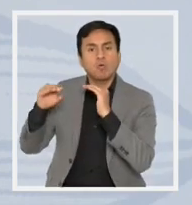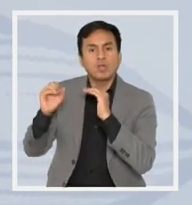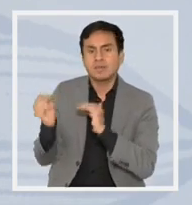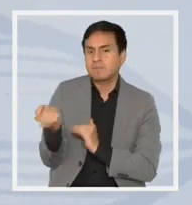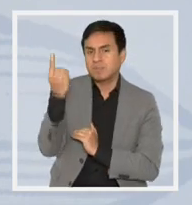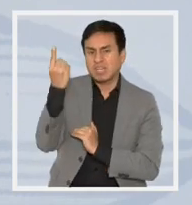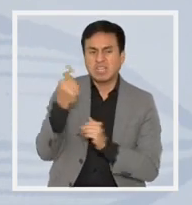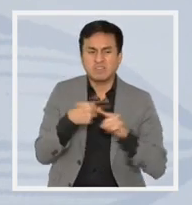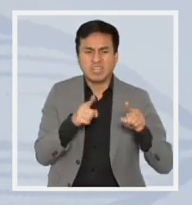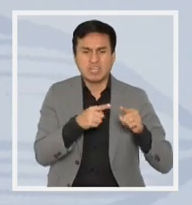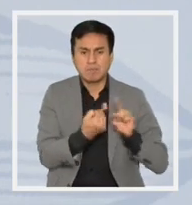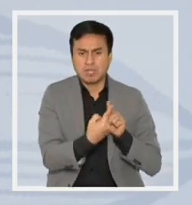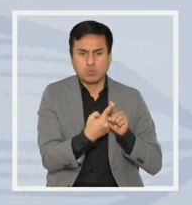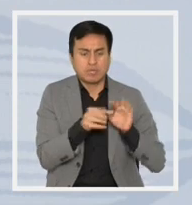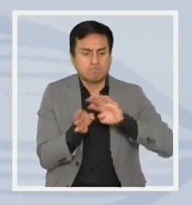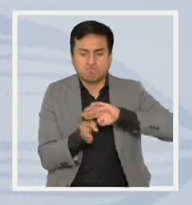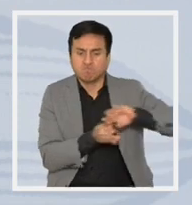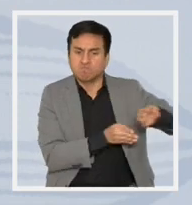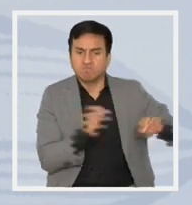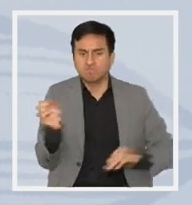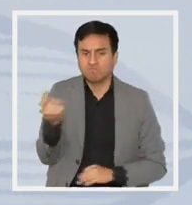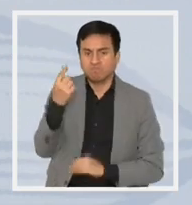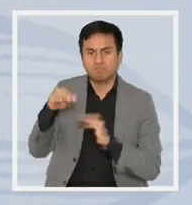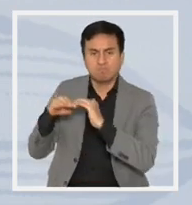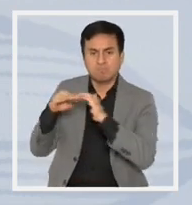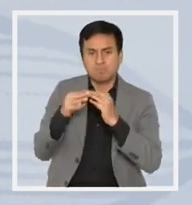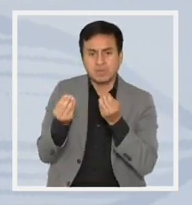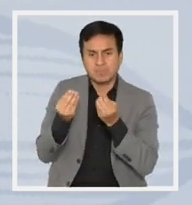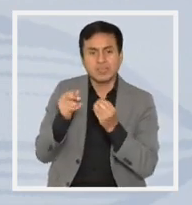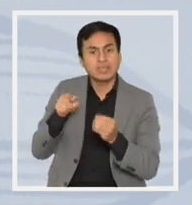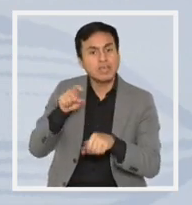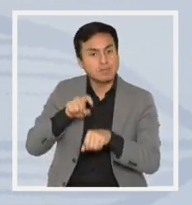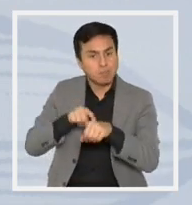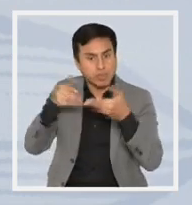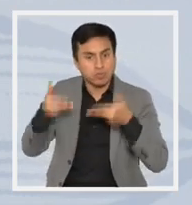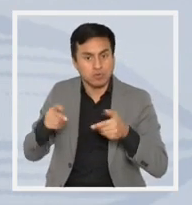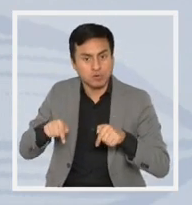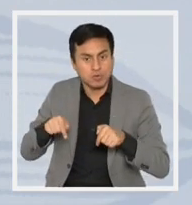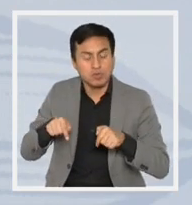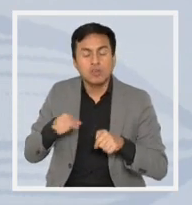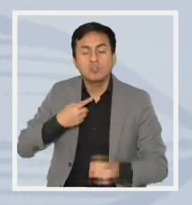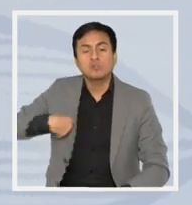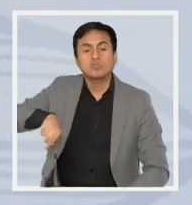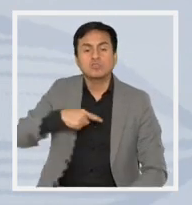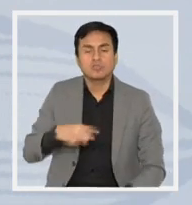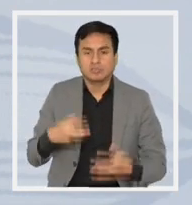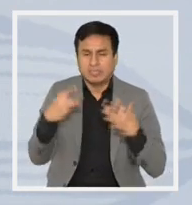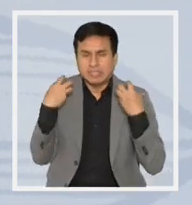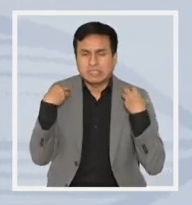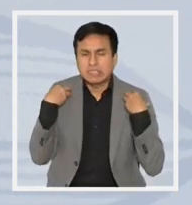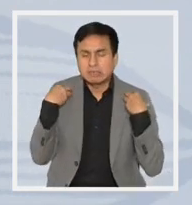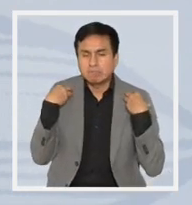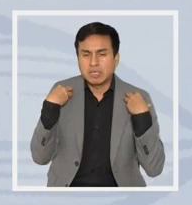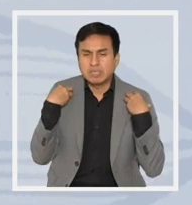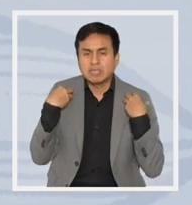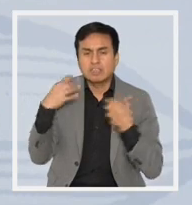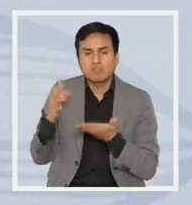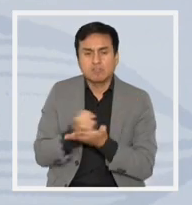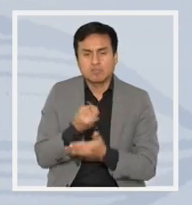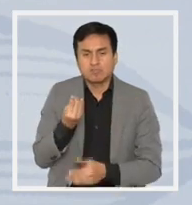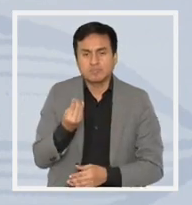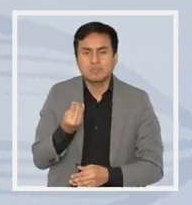impera por sobre las diferencias particulares. Este es uno de esos momentos y de nosotros depende que dé